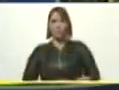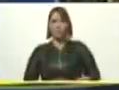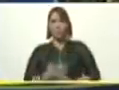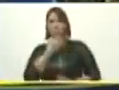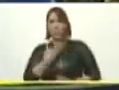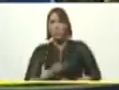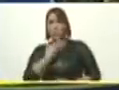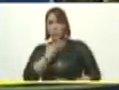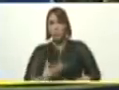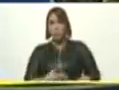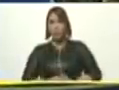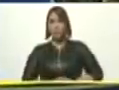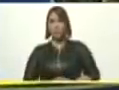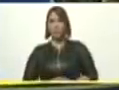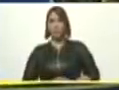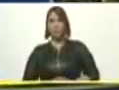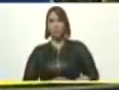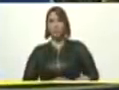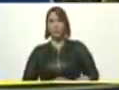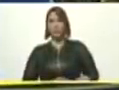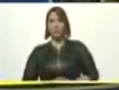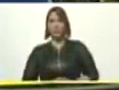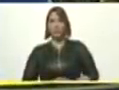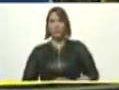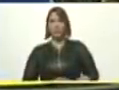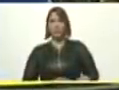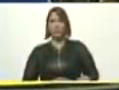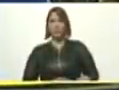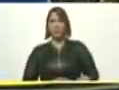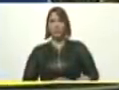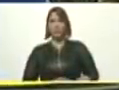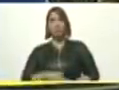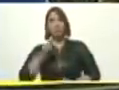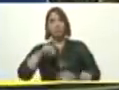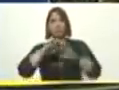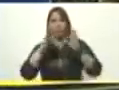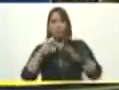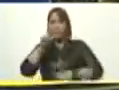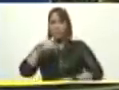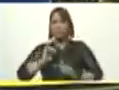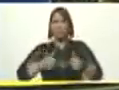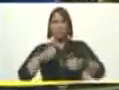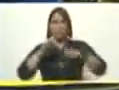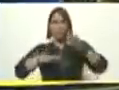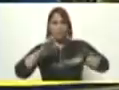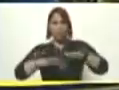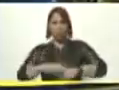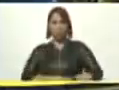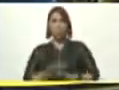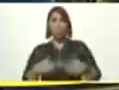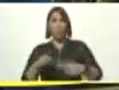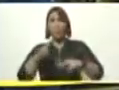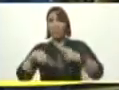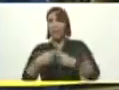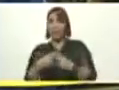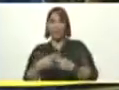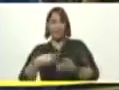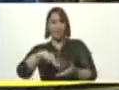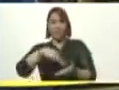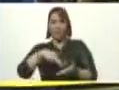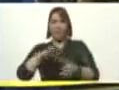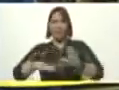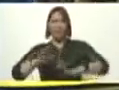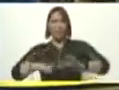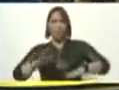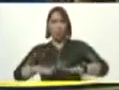fama de los gaitazos en diciembre bueno Y en el poliedro empezó el tambor Cuando nadie bailaba tambor en